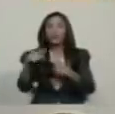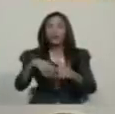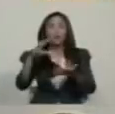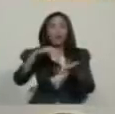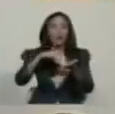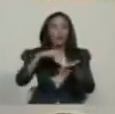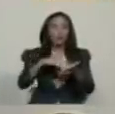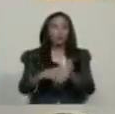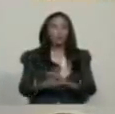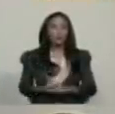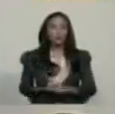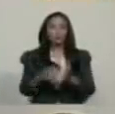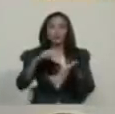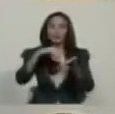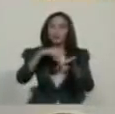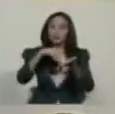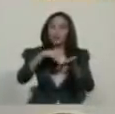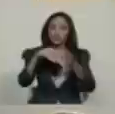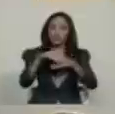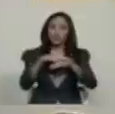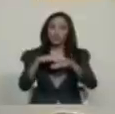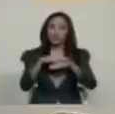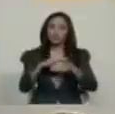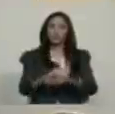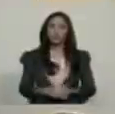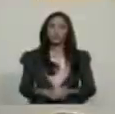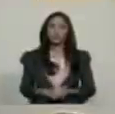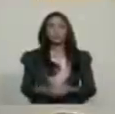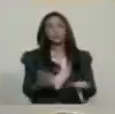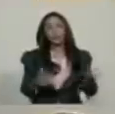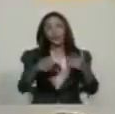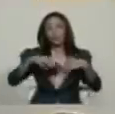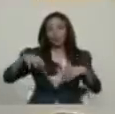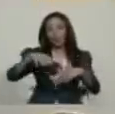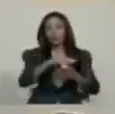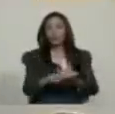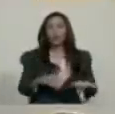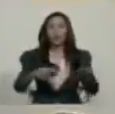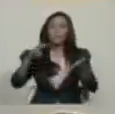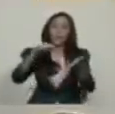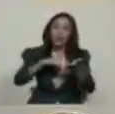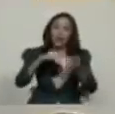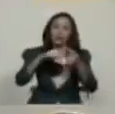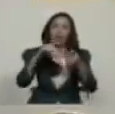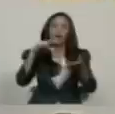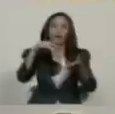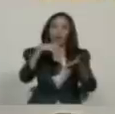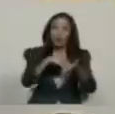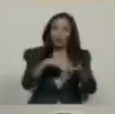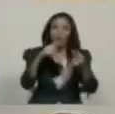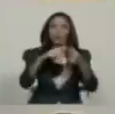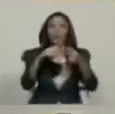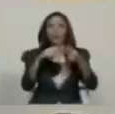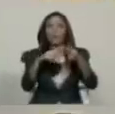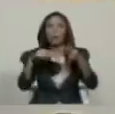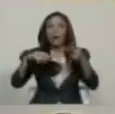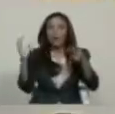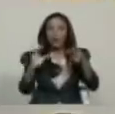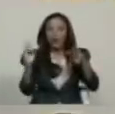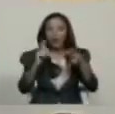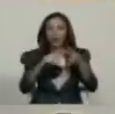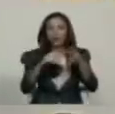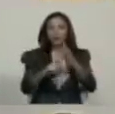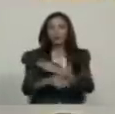pues. La región Miranda, Caracas, Vargas, Aragua y Carabobo, la región económica